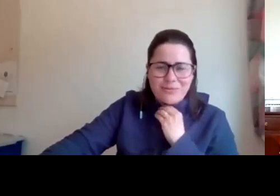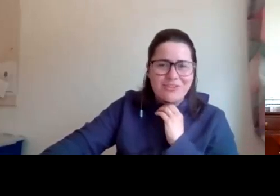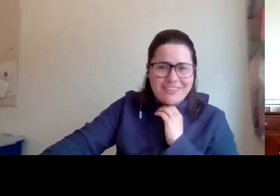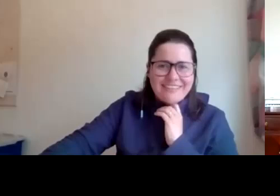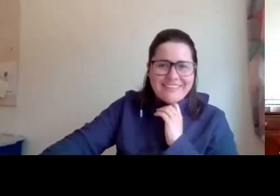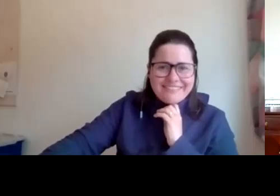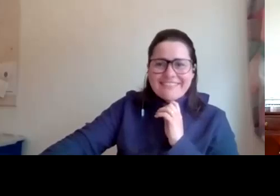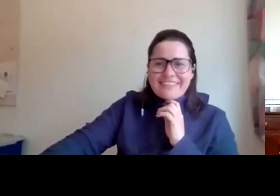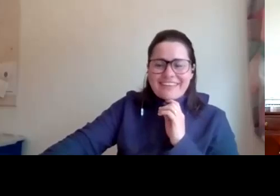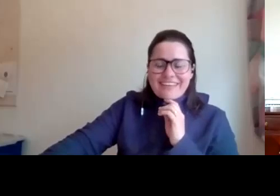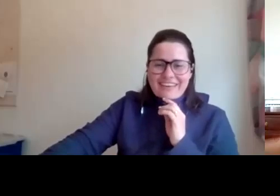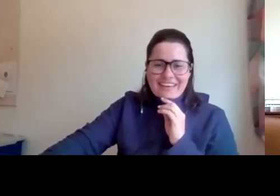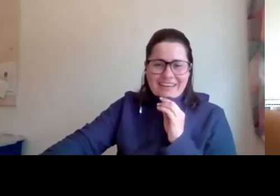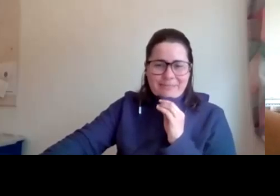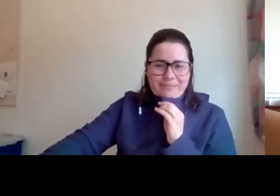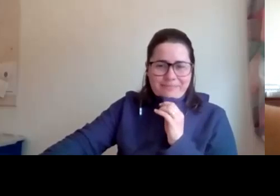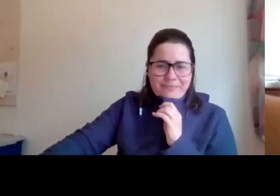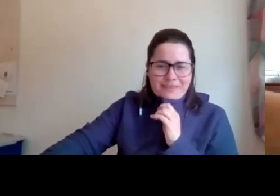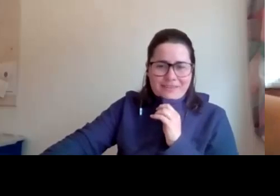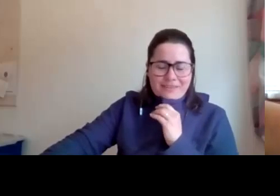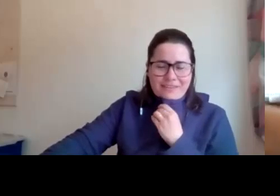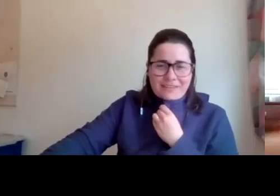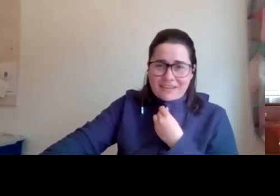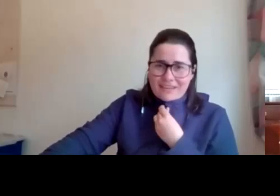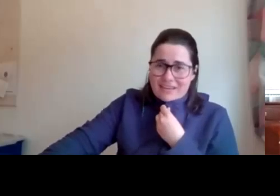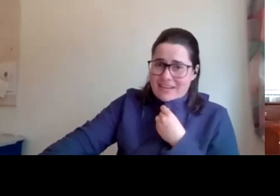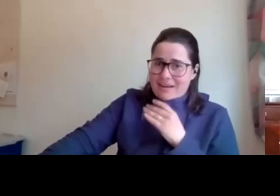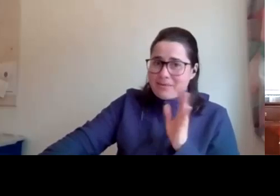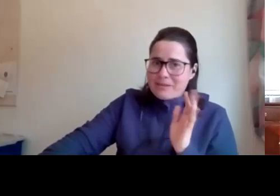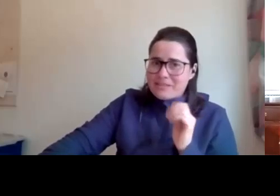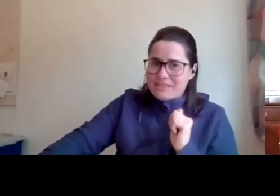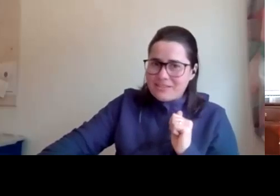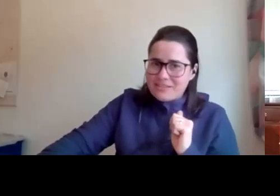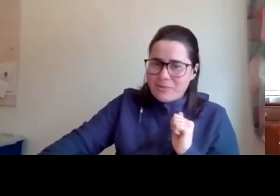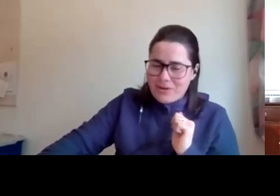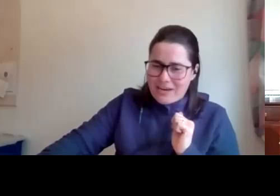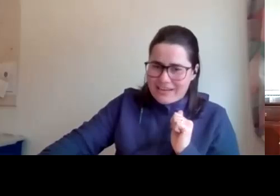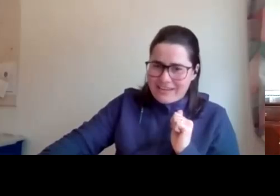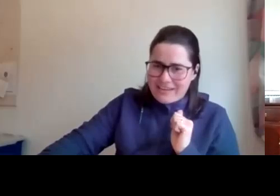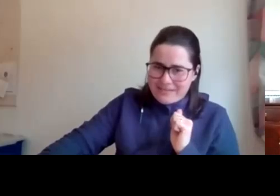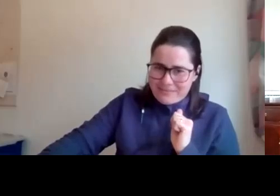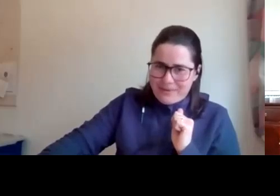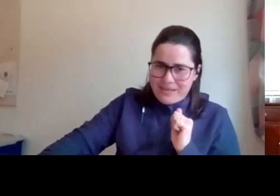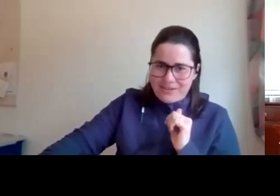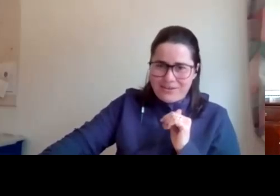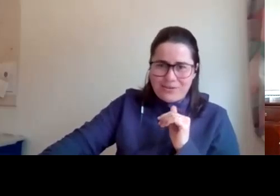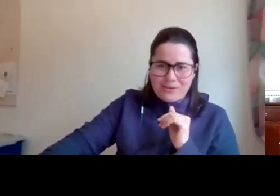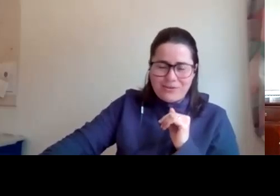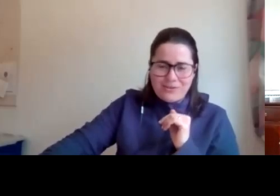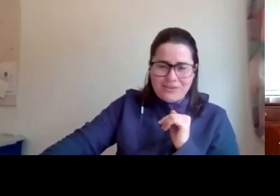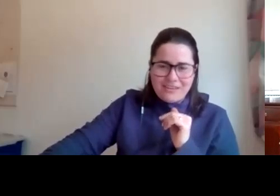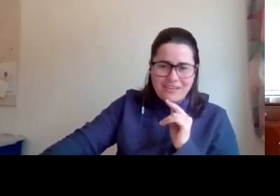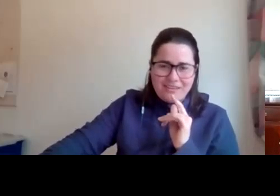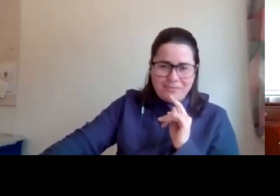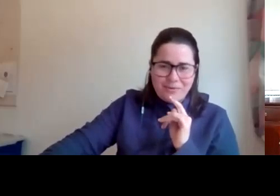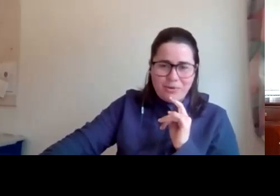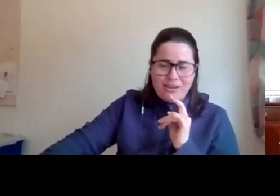Estoy muy contenta. Em, Mi presentación está un poco larga,